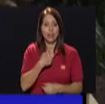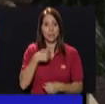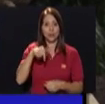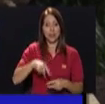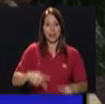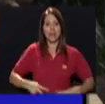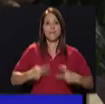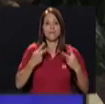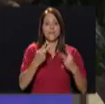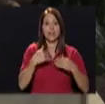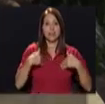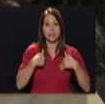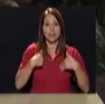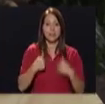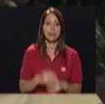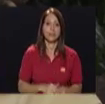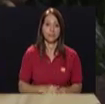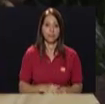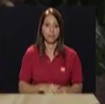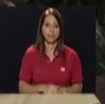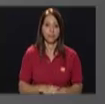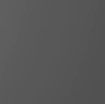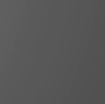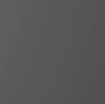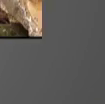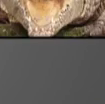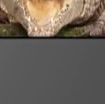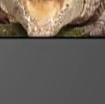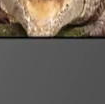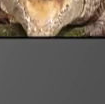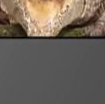de la problemática que tenemos con vida silvestre.